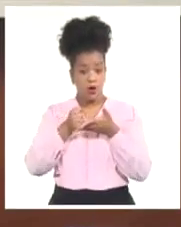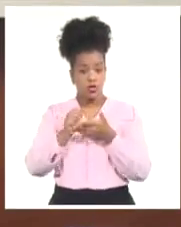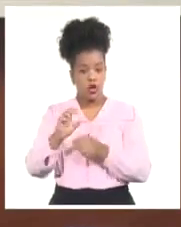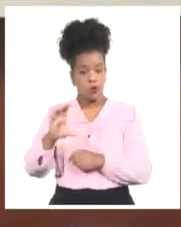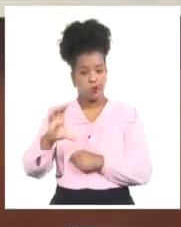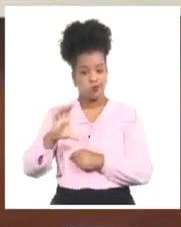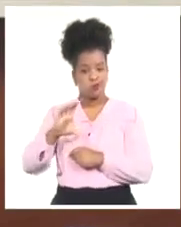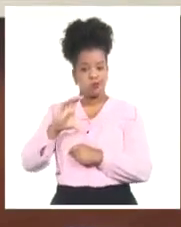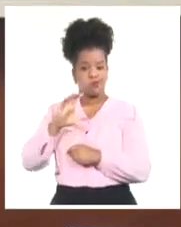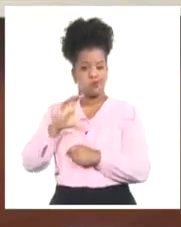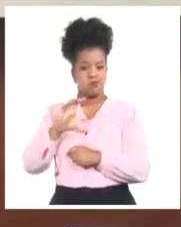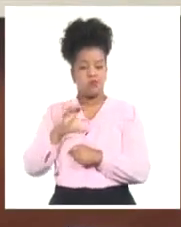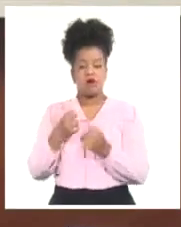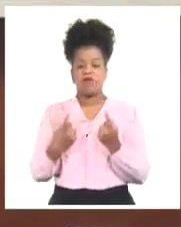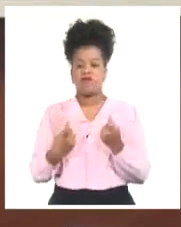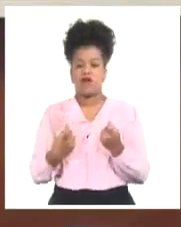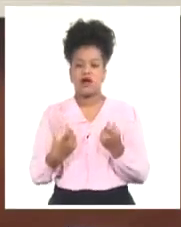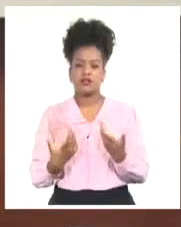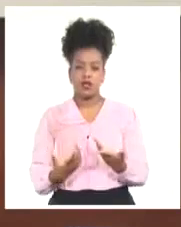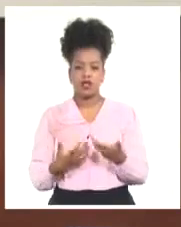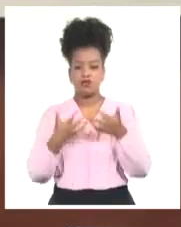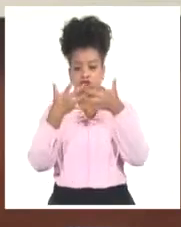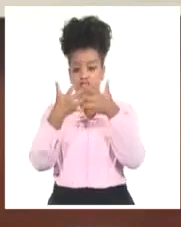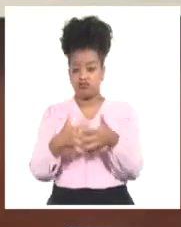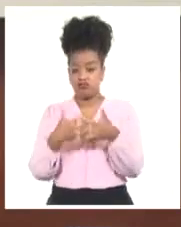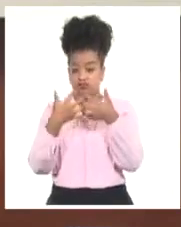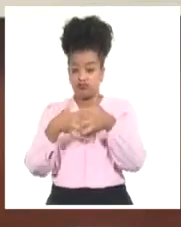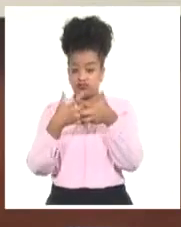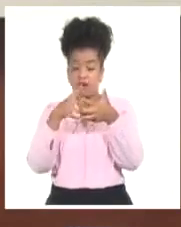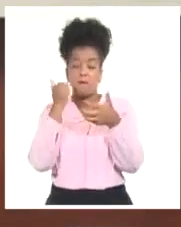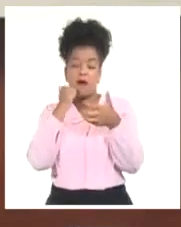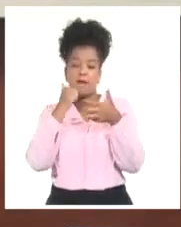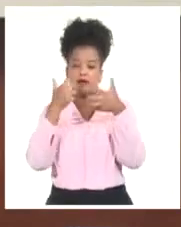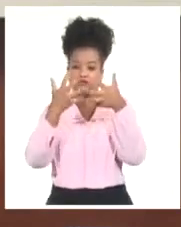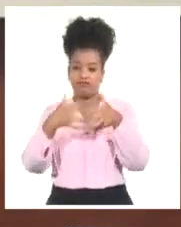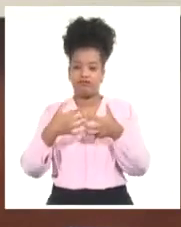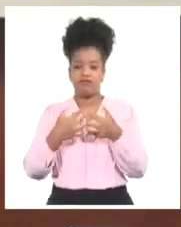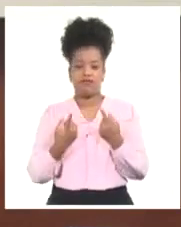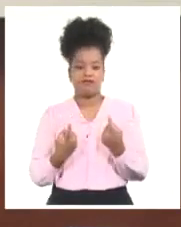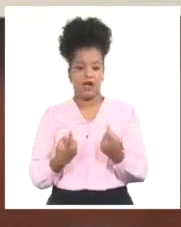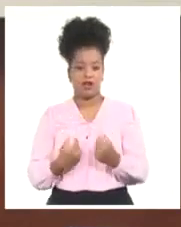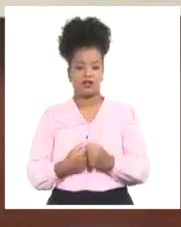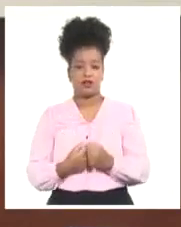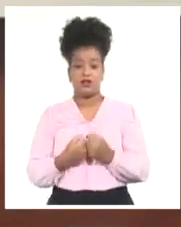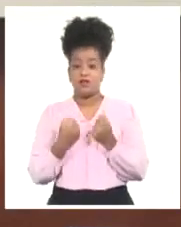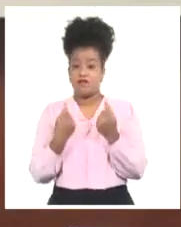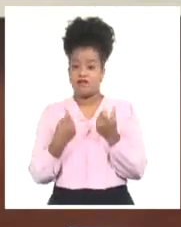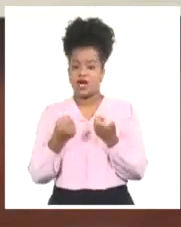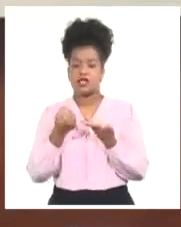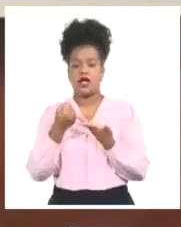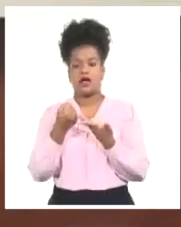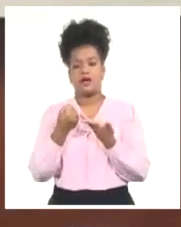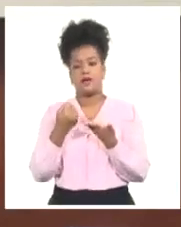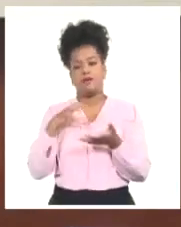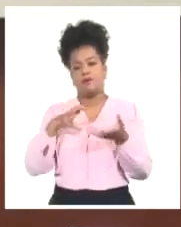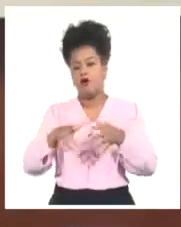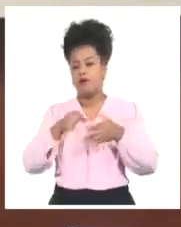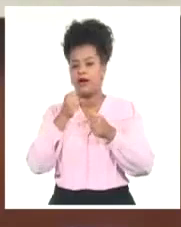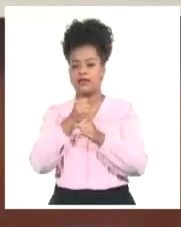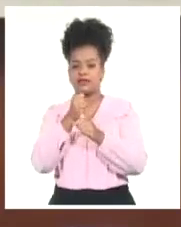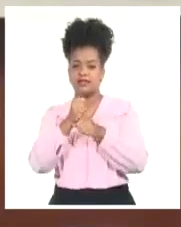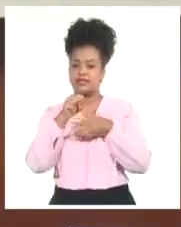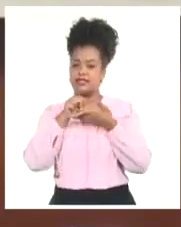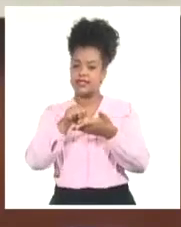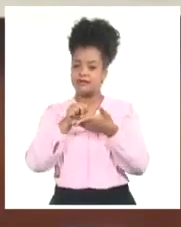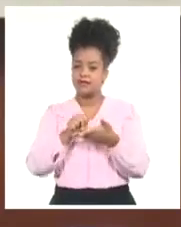nada. Se genera precisamente produciendo más. Se genera precisamente generando bienes y servicios que en primer lugar